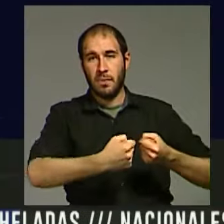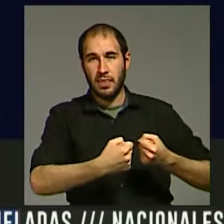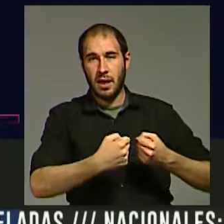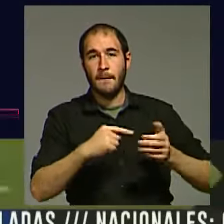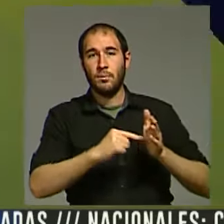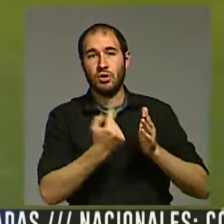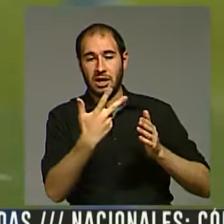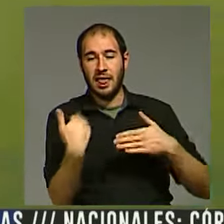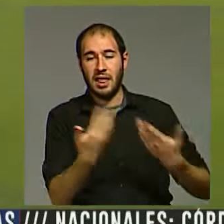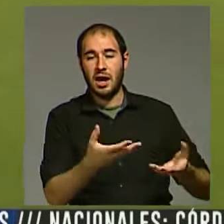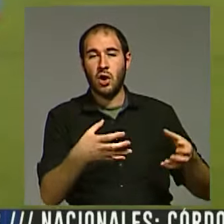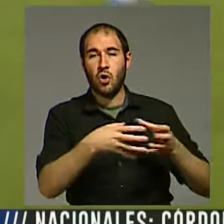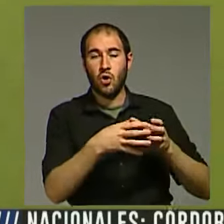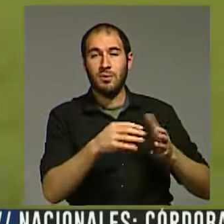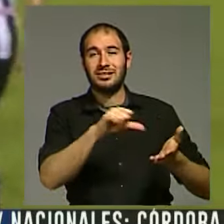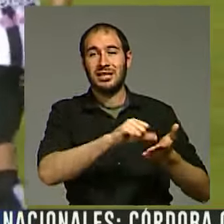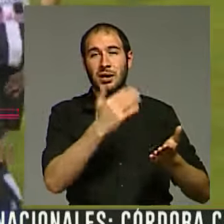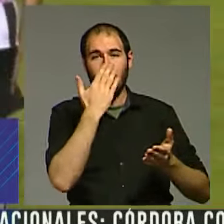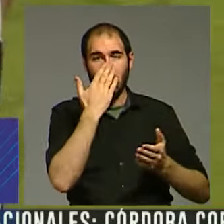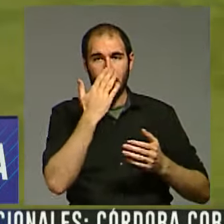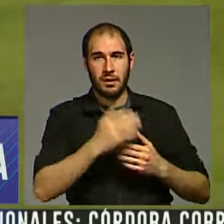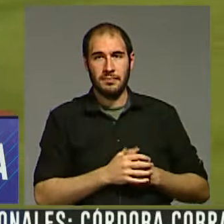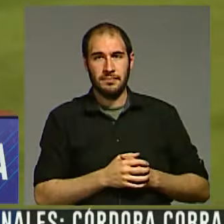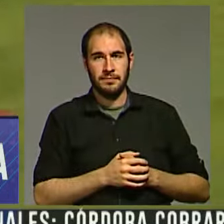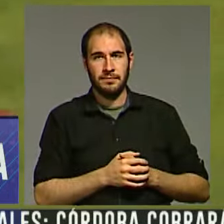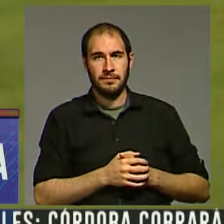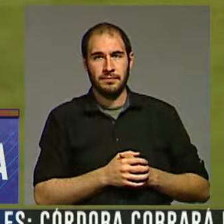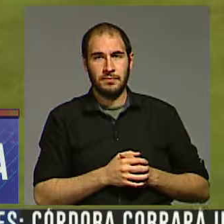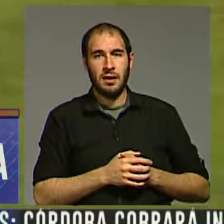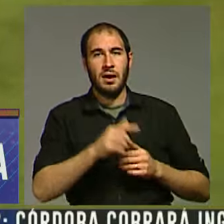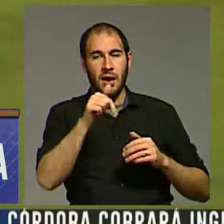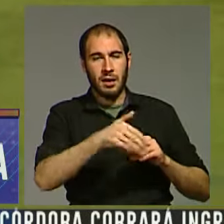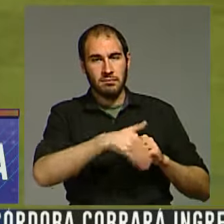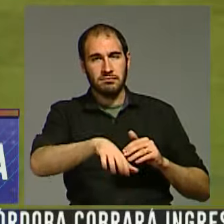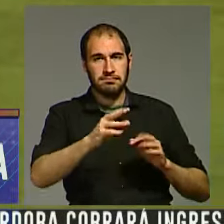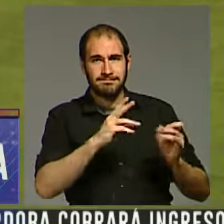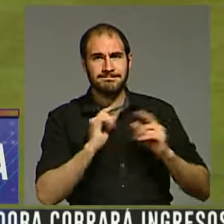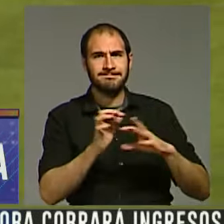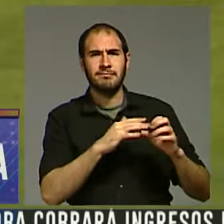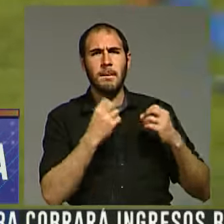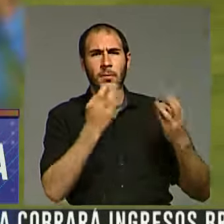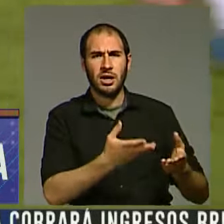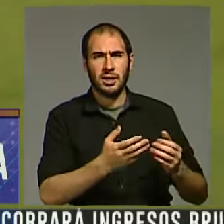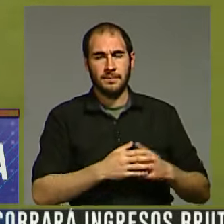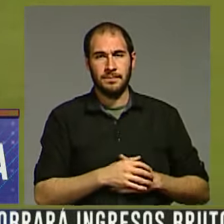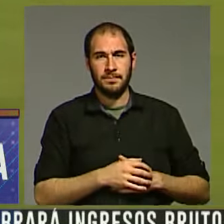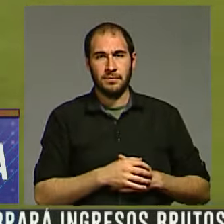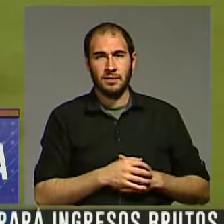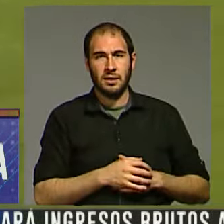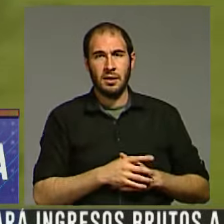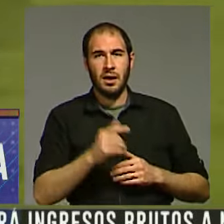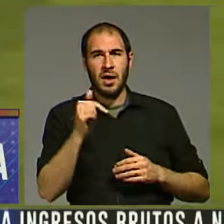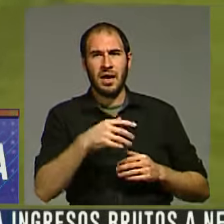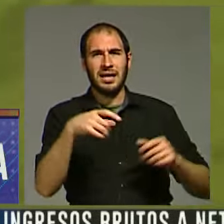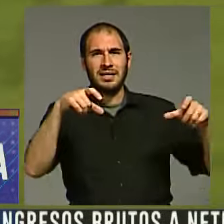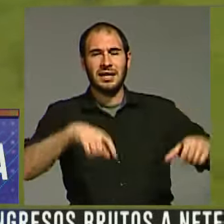otorgan 3 puntos al equipo de Central Córdoba, y a partir de esto empieza la polémica. ¿Por qué empieza la polémica? Porque no le suspenden